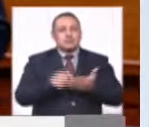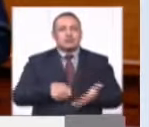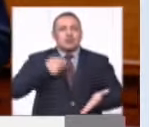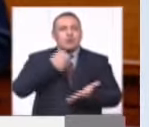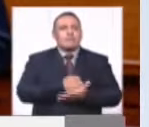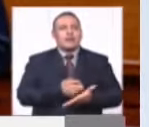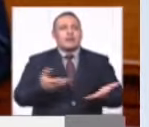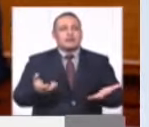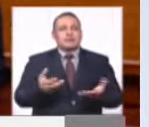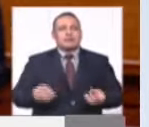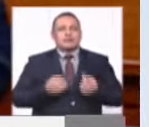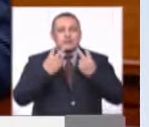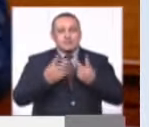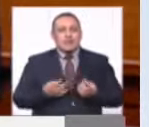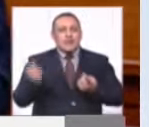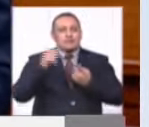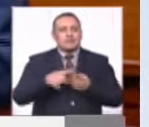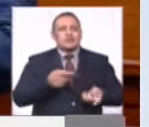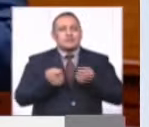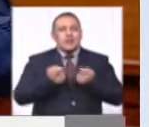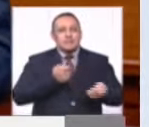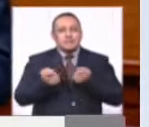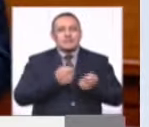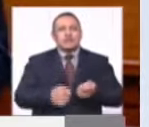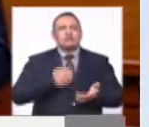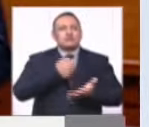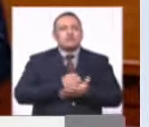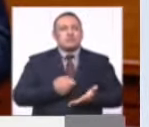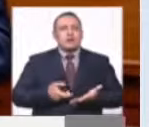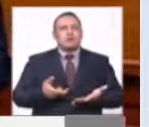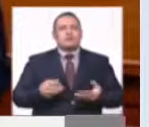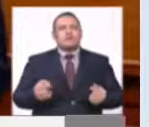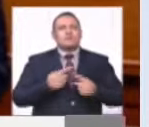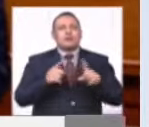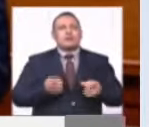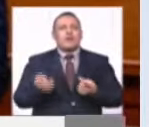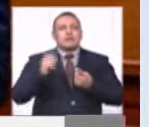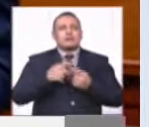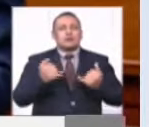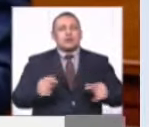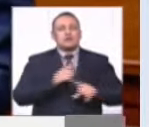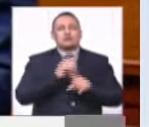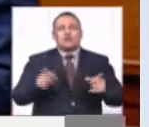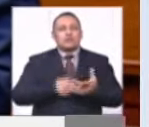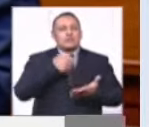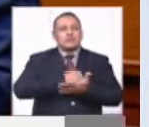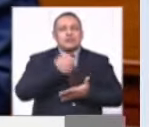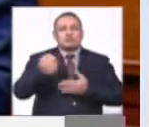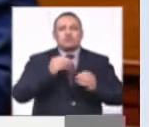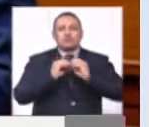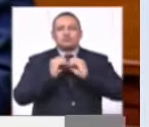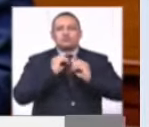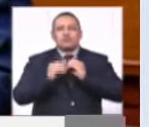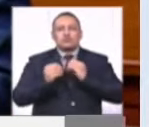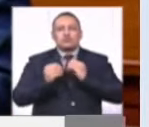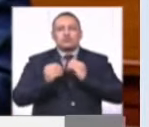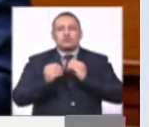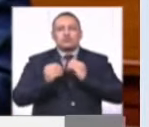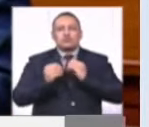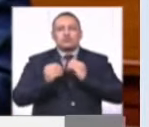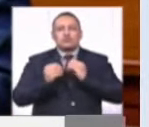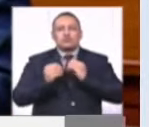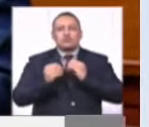pagado y que vienen tramitando sus pagos, pero que hasta ahora no le pueden dar solución. ¿Qué queremos hacer?